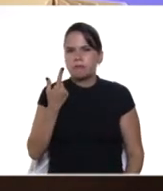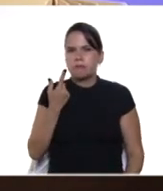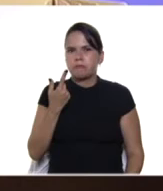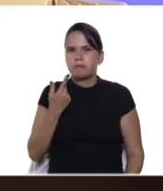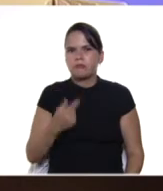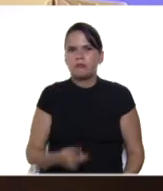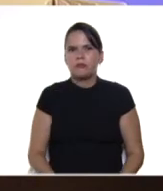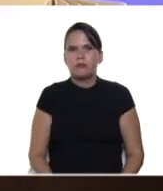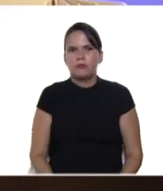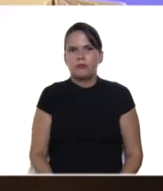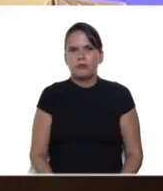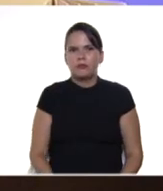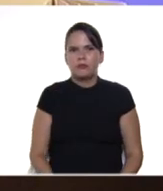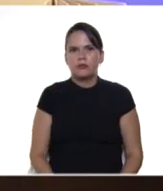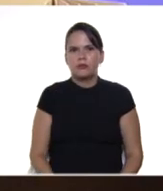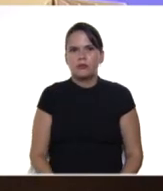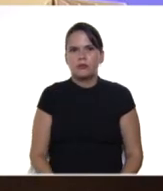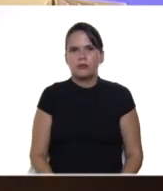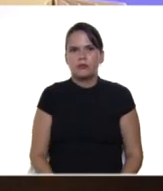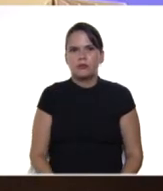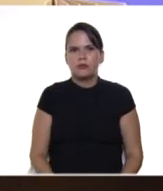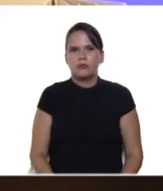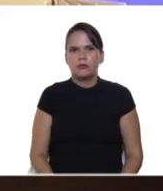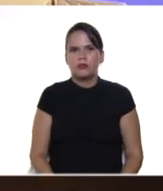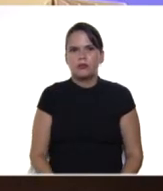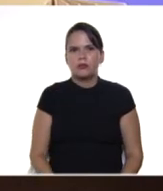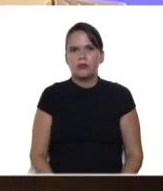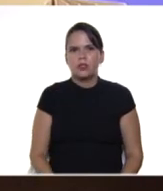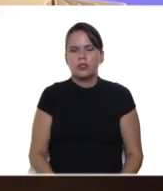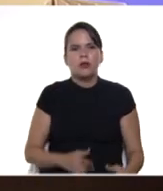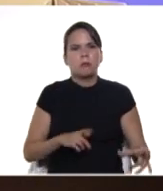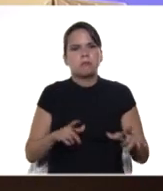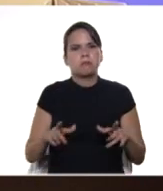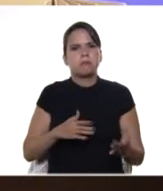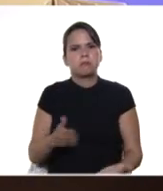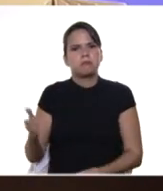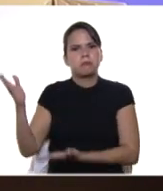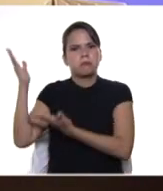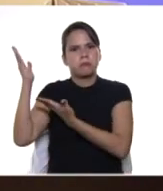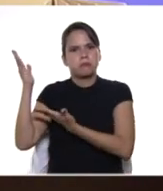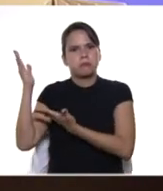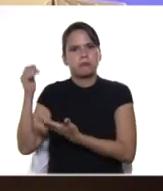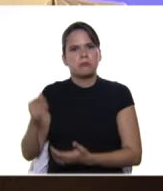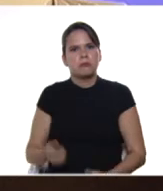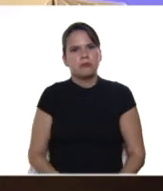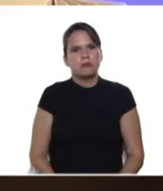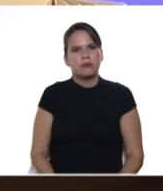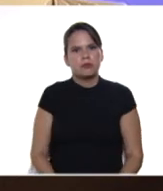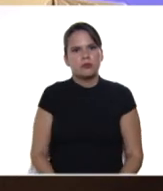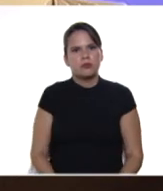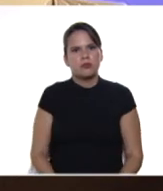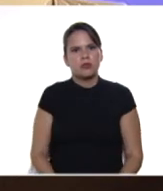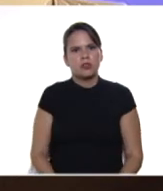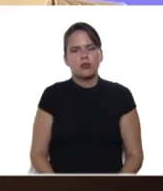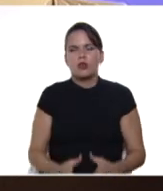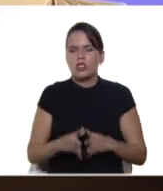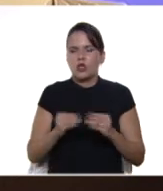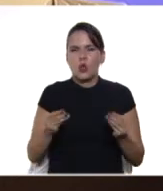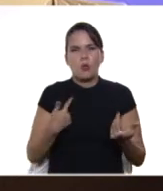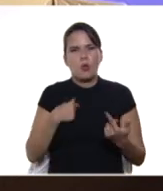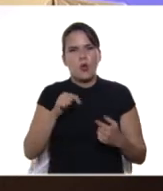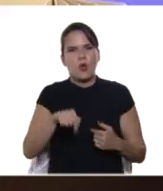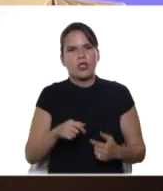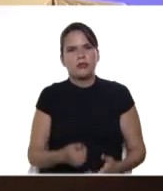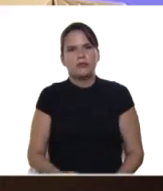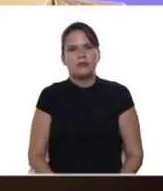no? Aquí y aquí. Y listo. Excelente. Muy bien, jóvenes, eso ha sido todo por